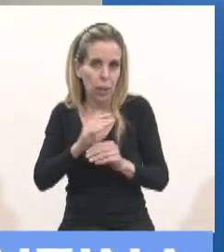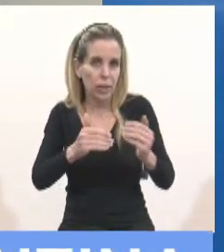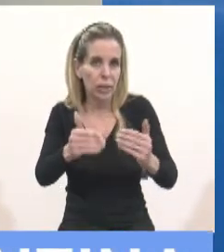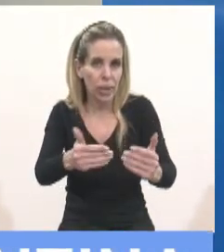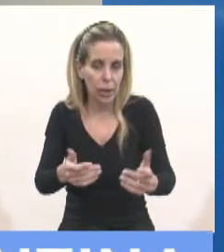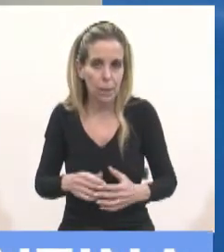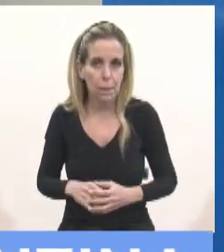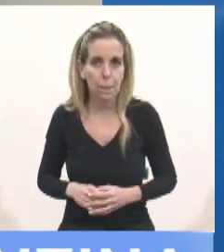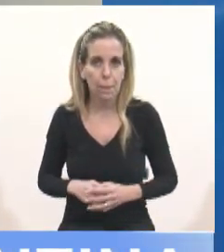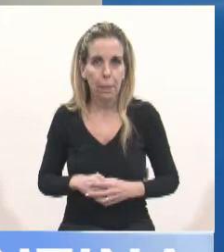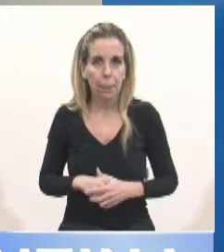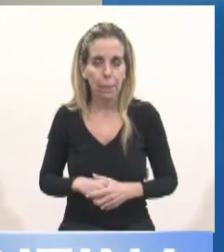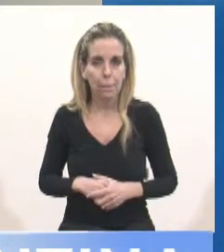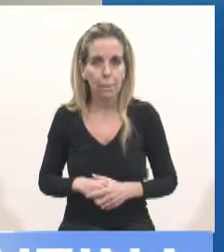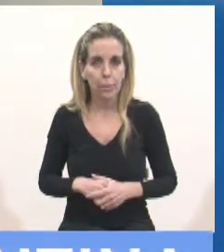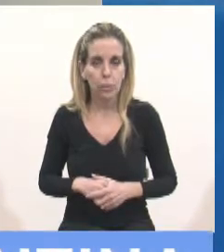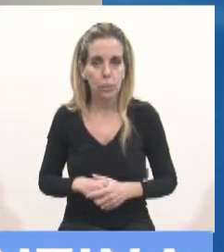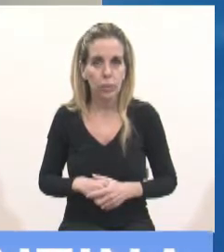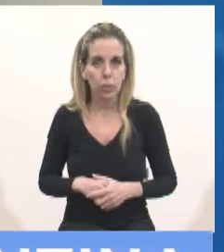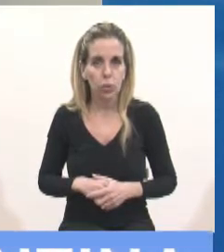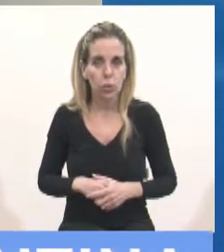ese camino.